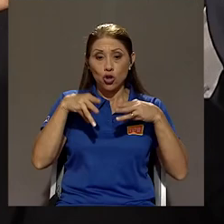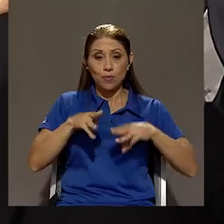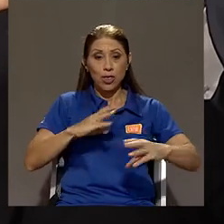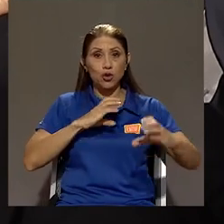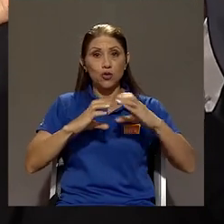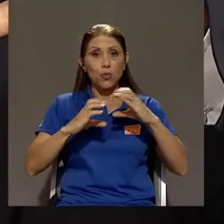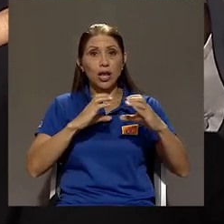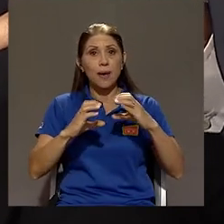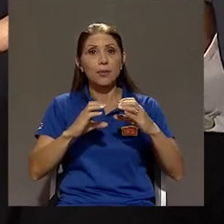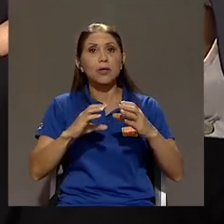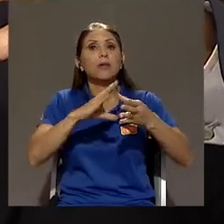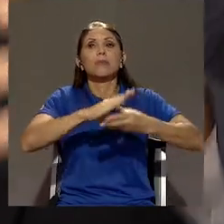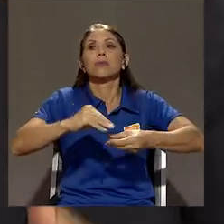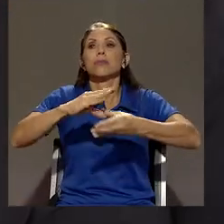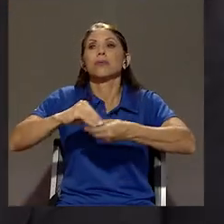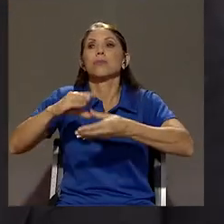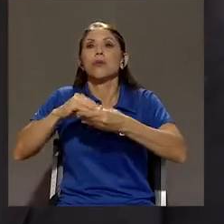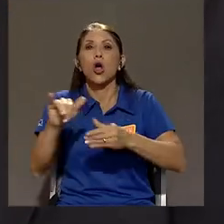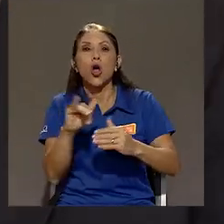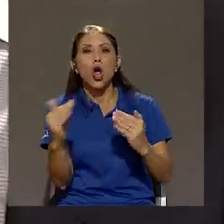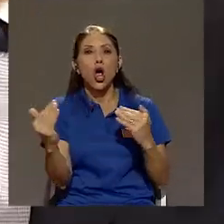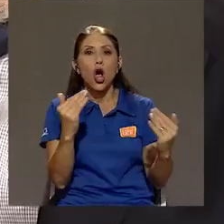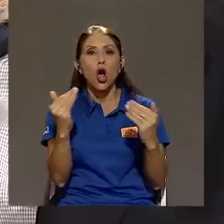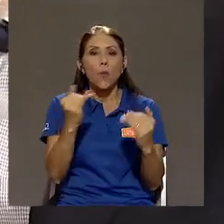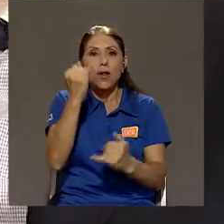lo narraron como el final de un partido de fútbol.